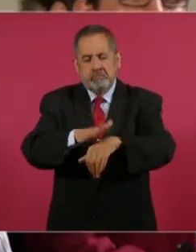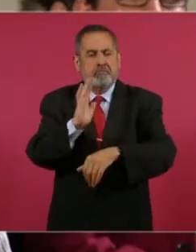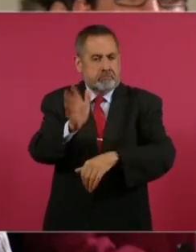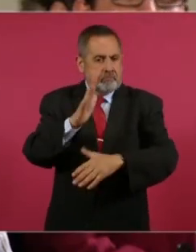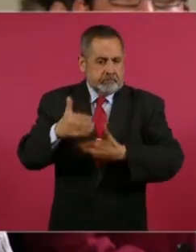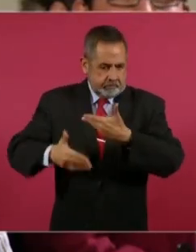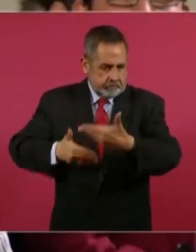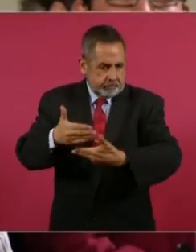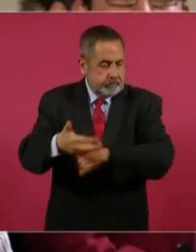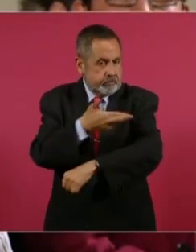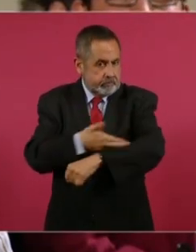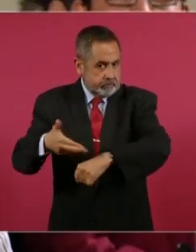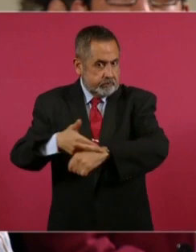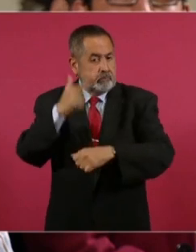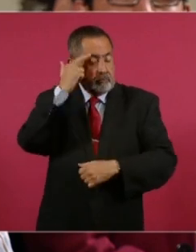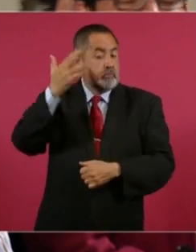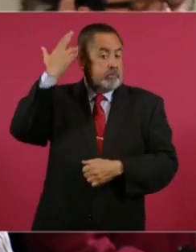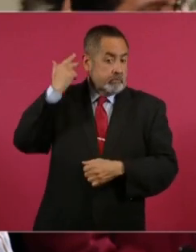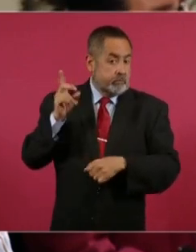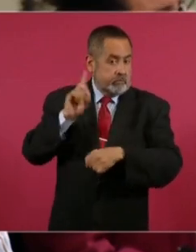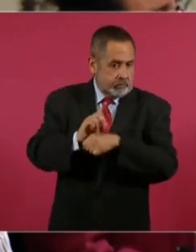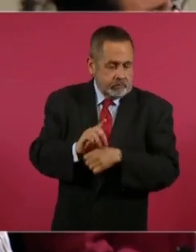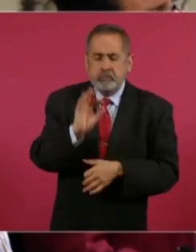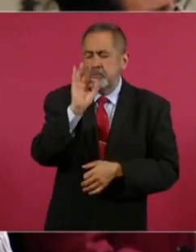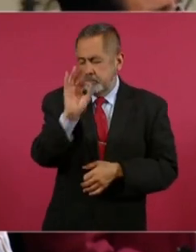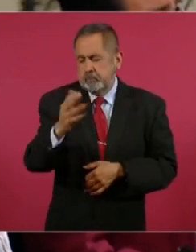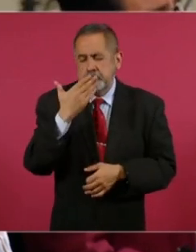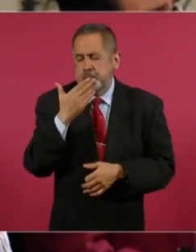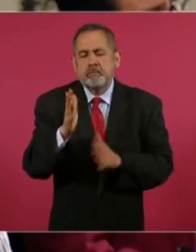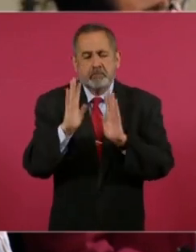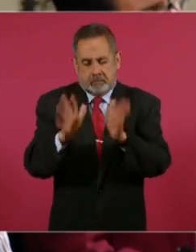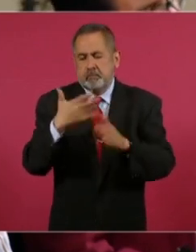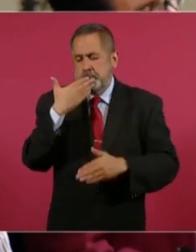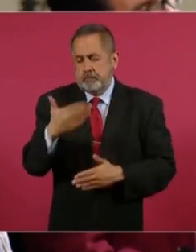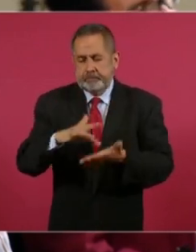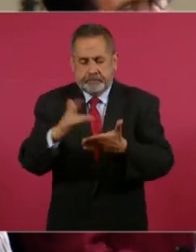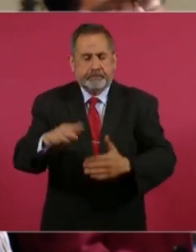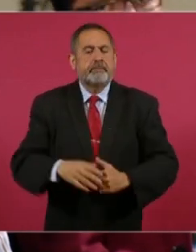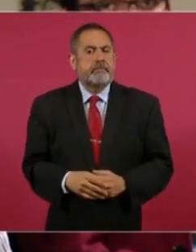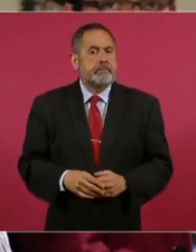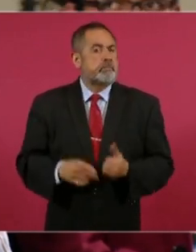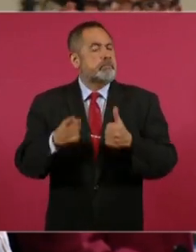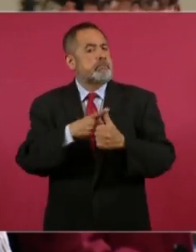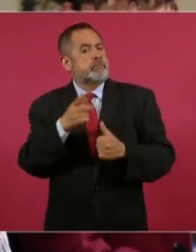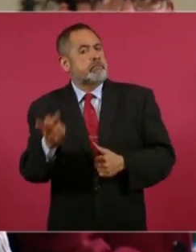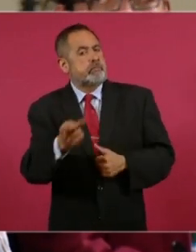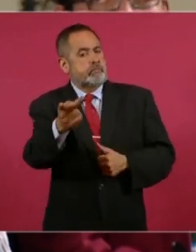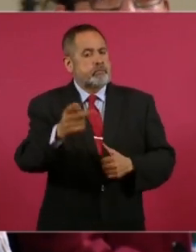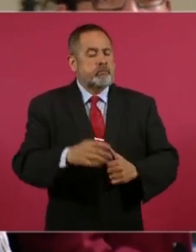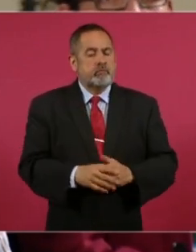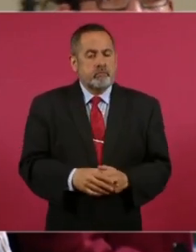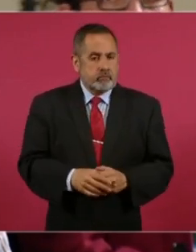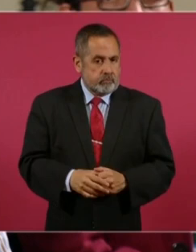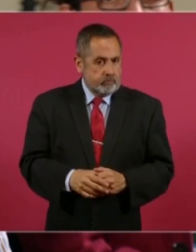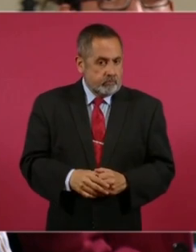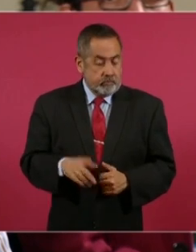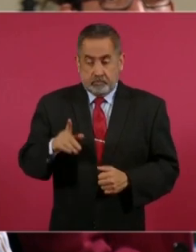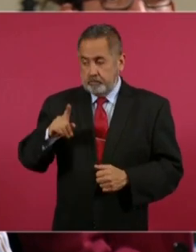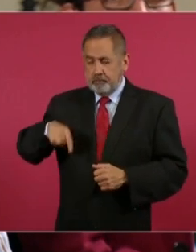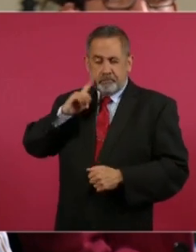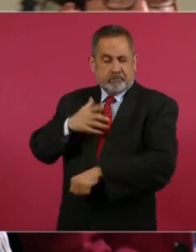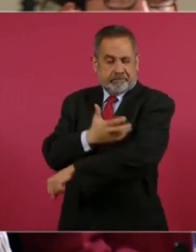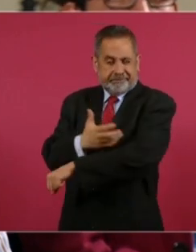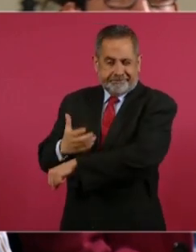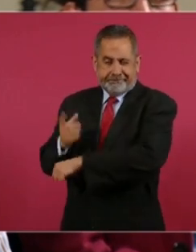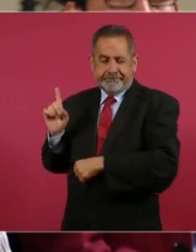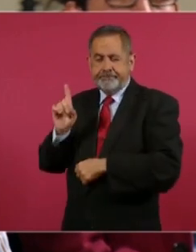respecto, ya que enfaticé la ocasión anterior. Bueno, pues preguntarle primeramente, presidente. Aquí ya una compañera reportera